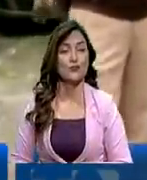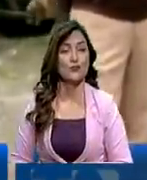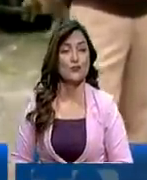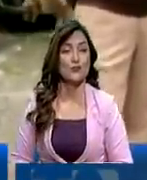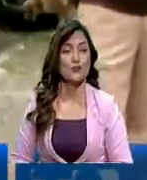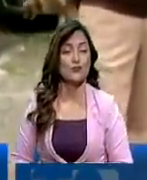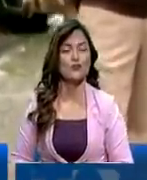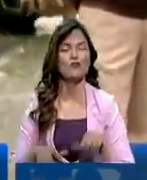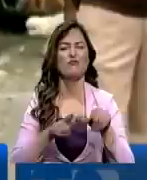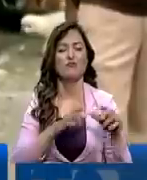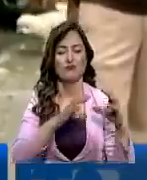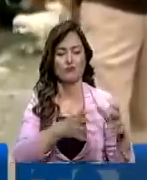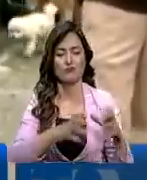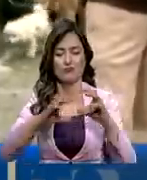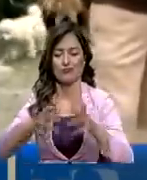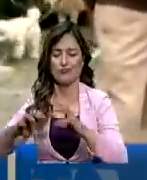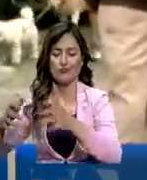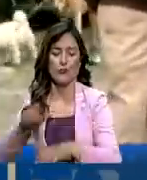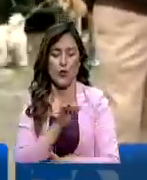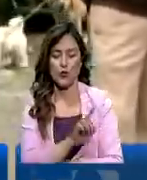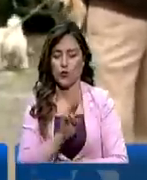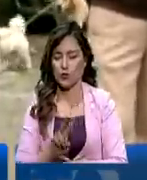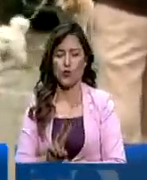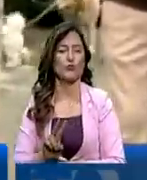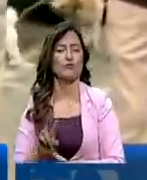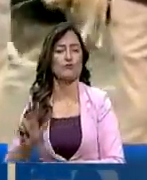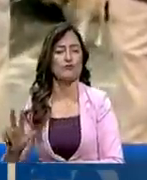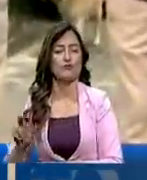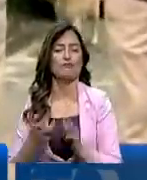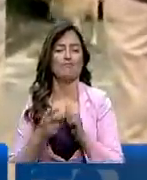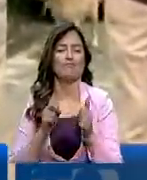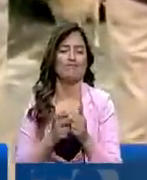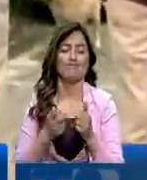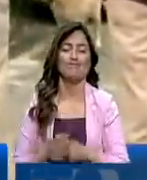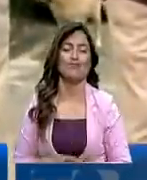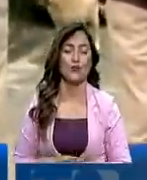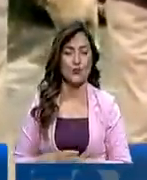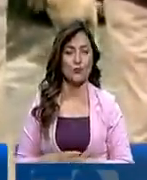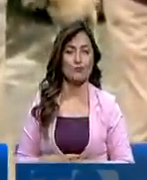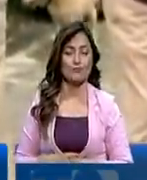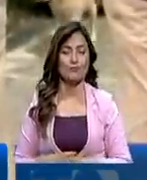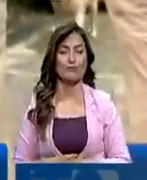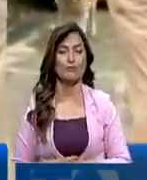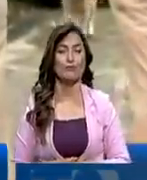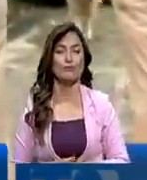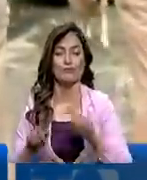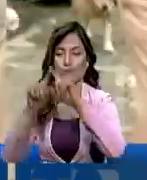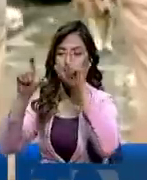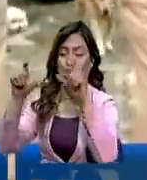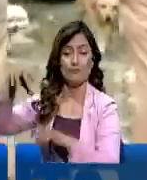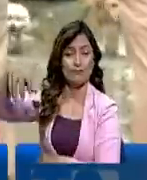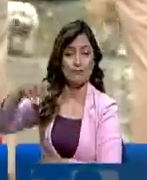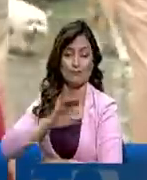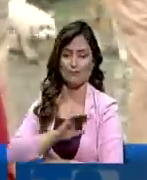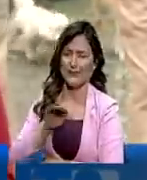son 3 sectores, Ontaneda 1, Ontaneda 2 y otro más que está con este inconveniente. Es por eso que hacemos un llamado a las autoridades,